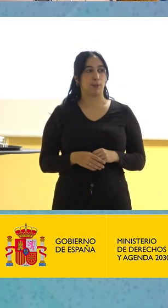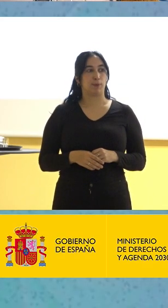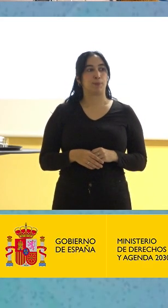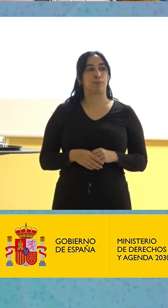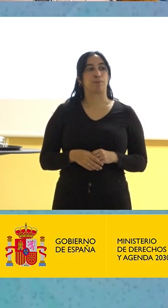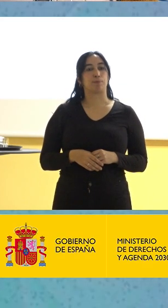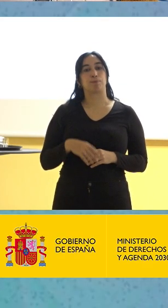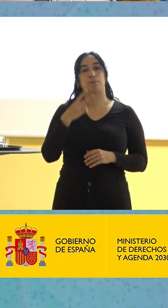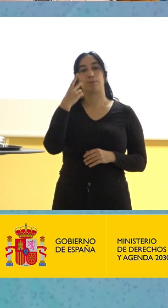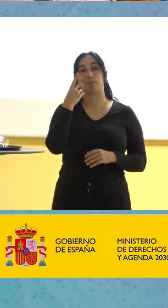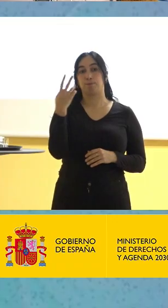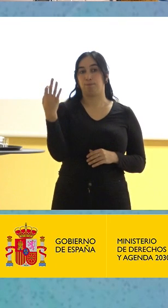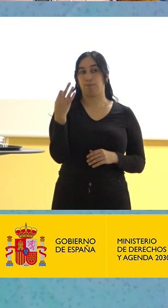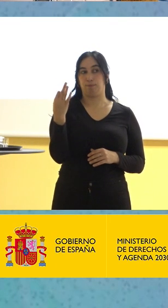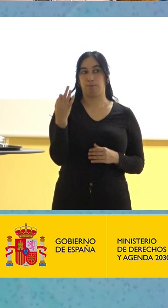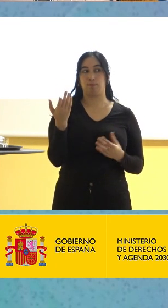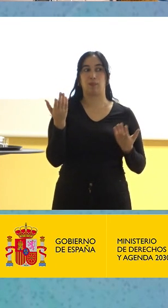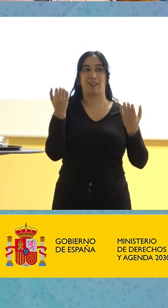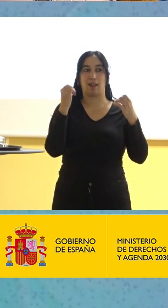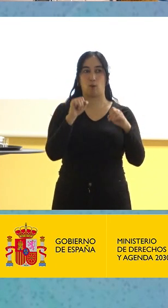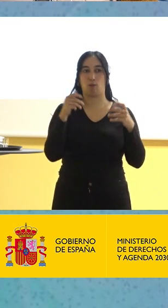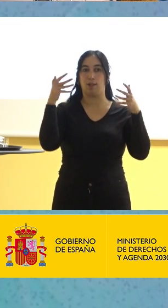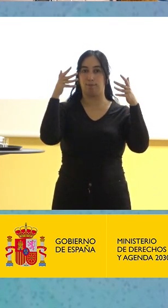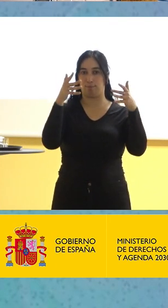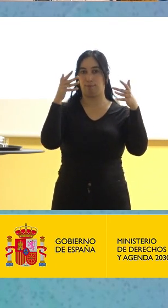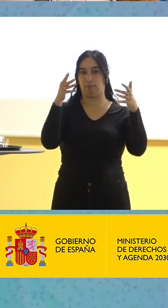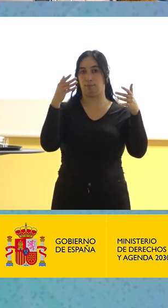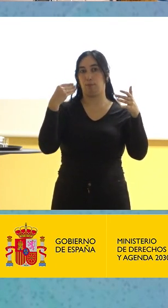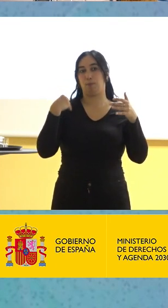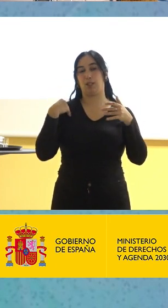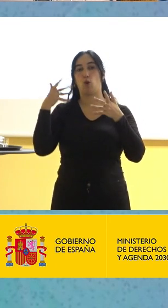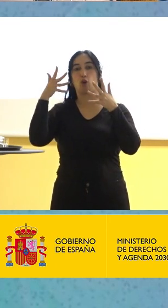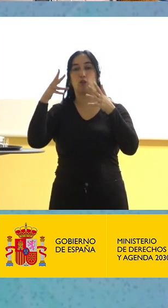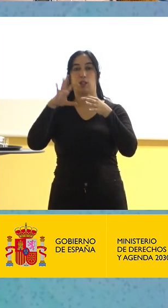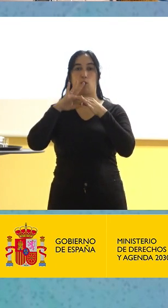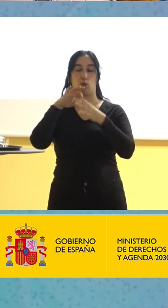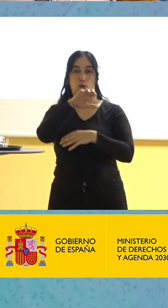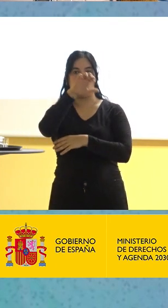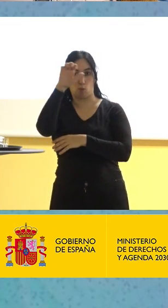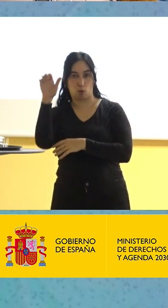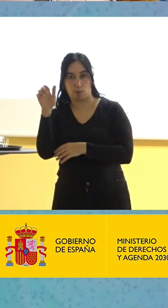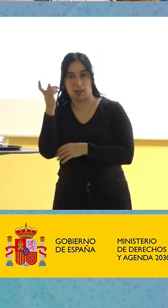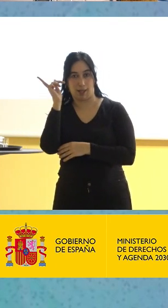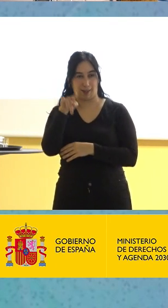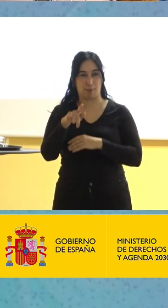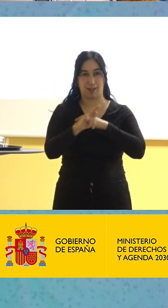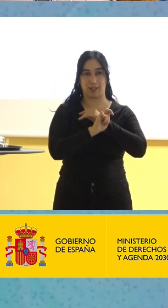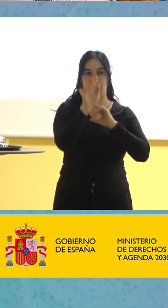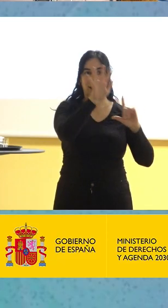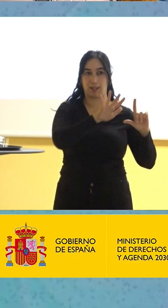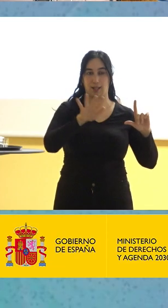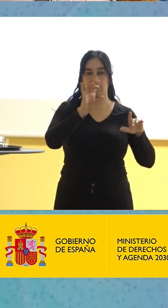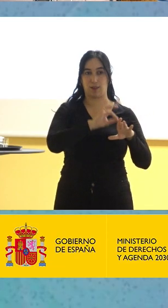qué encontramos? Pues que pese a las recomendaciones del Consejo de la Unión Europea y también la Estrategia Nacional